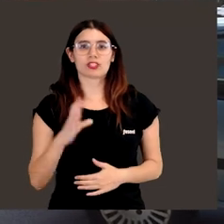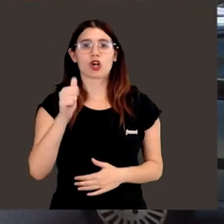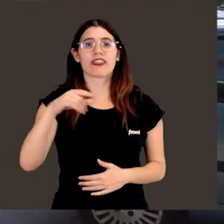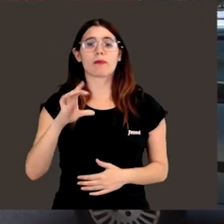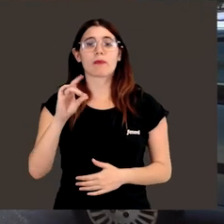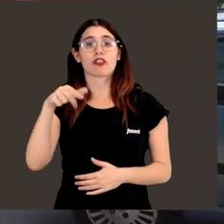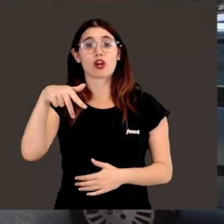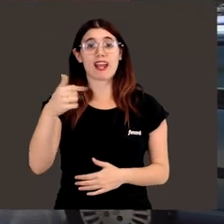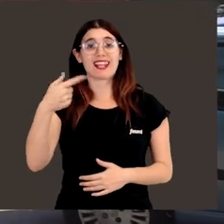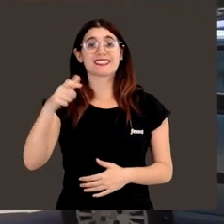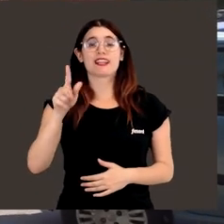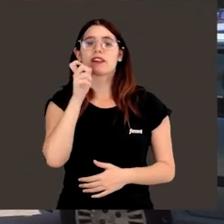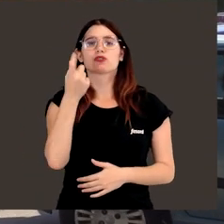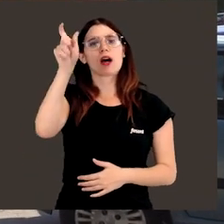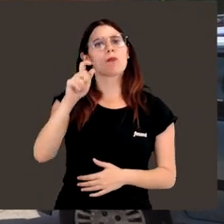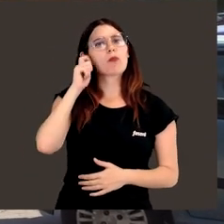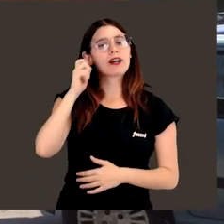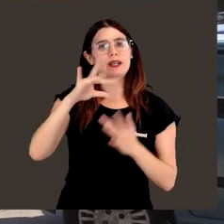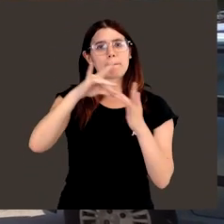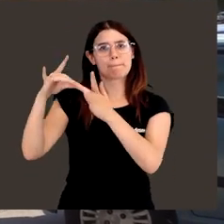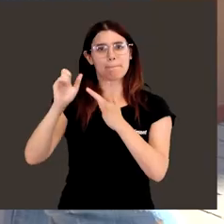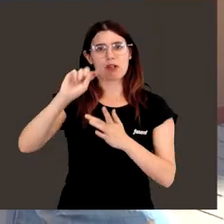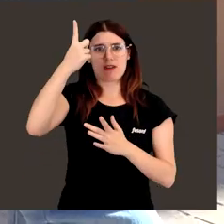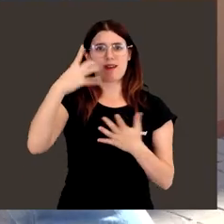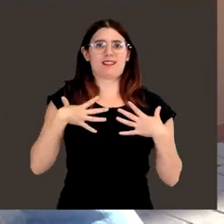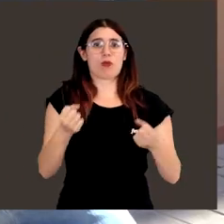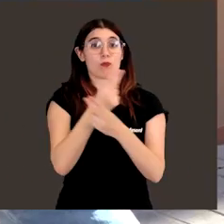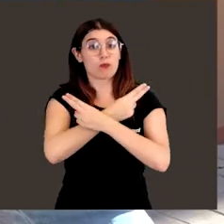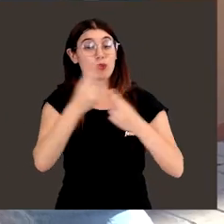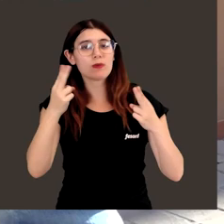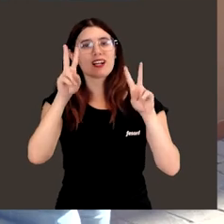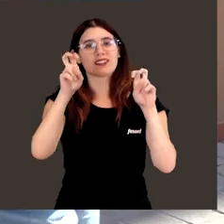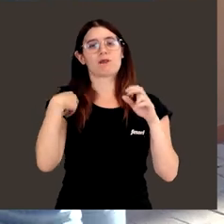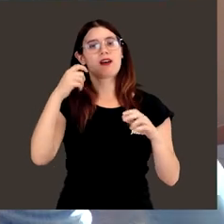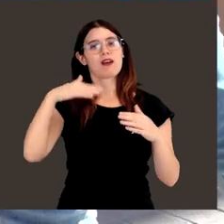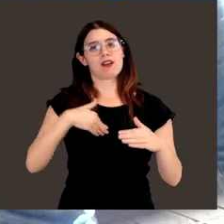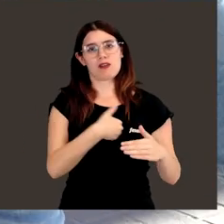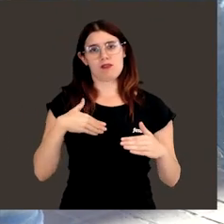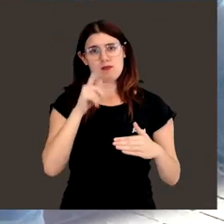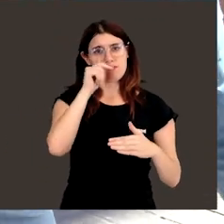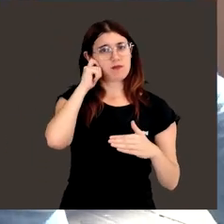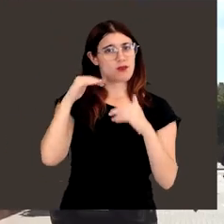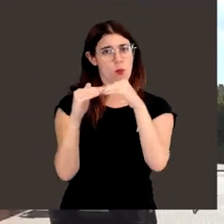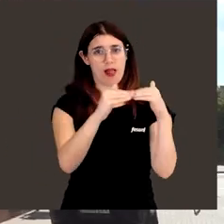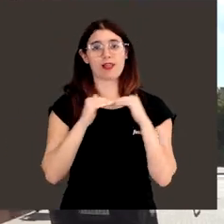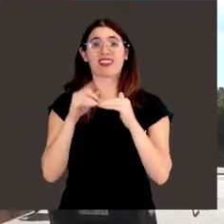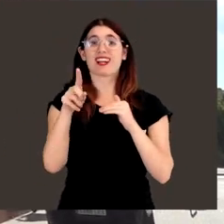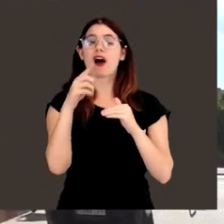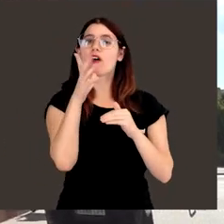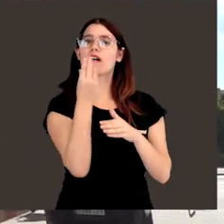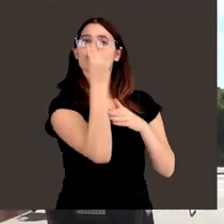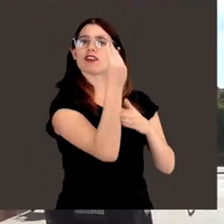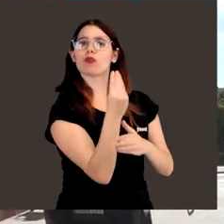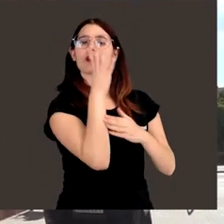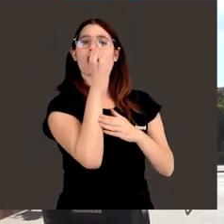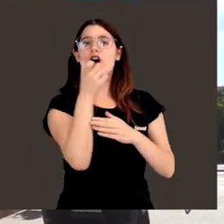Concepción Alessandre fue una mujer pionera en el campo de la salud pública y la igualdad entre hombres y mujeres. Ahora su figura inunda de arte y